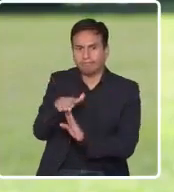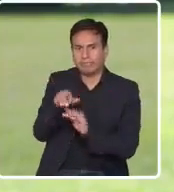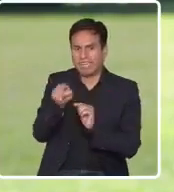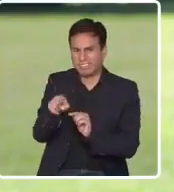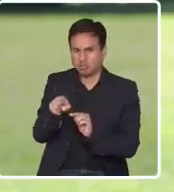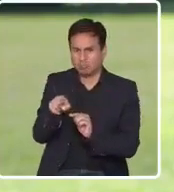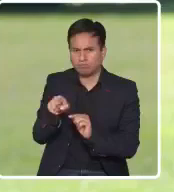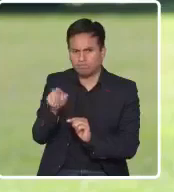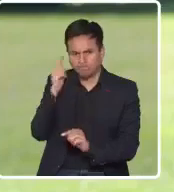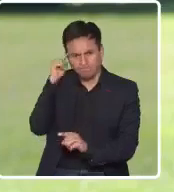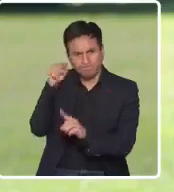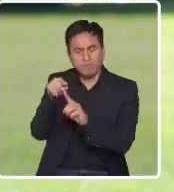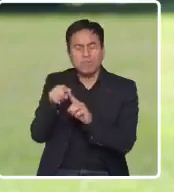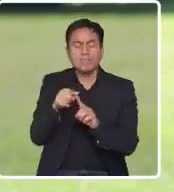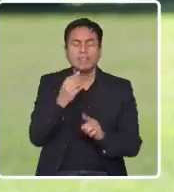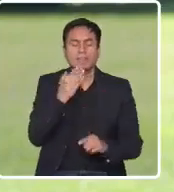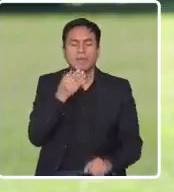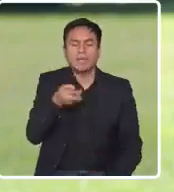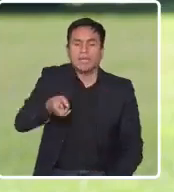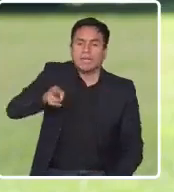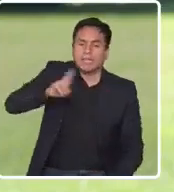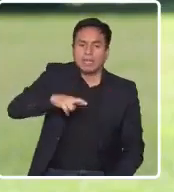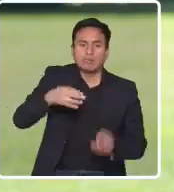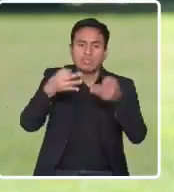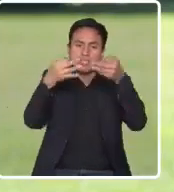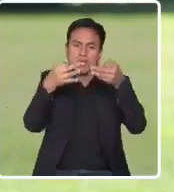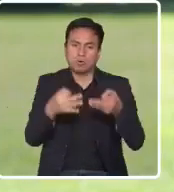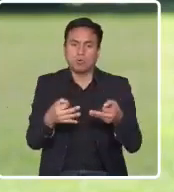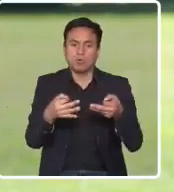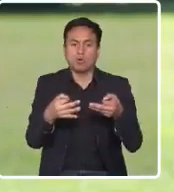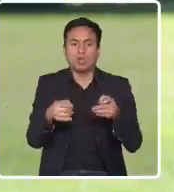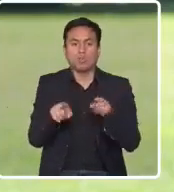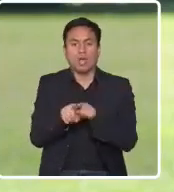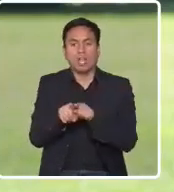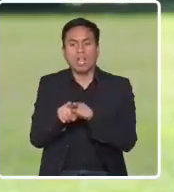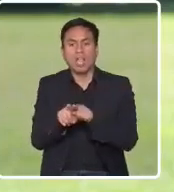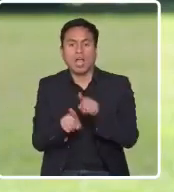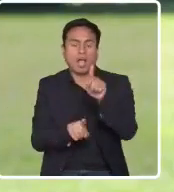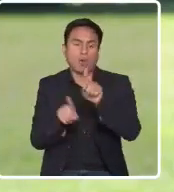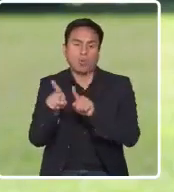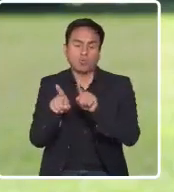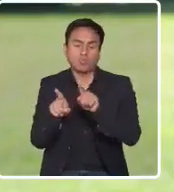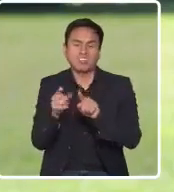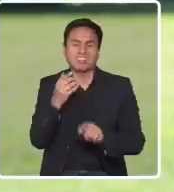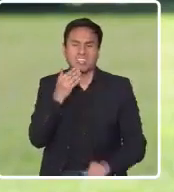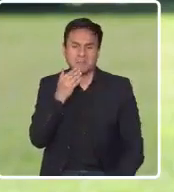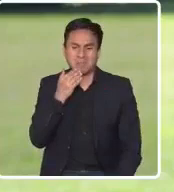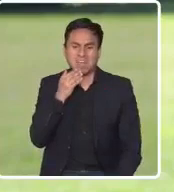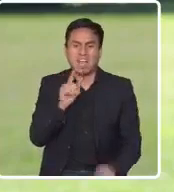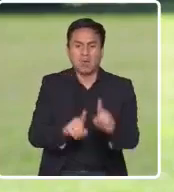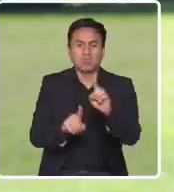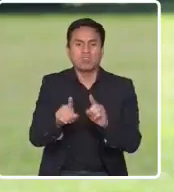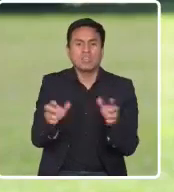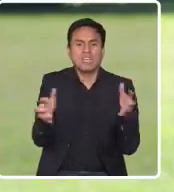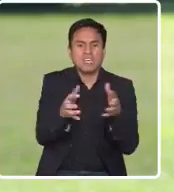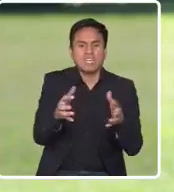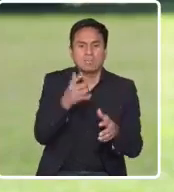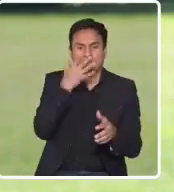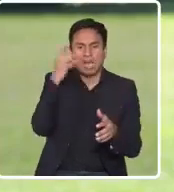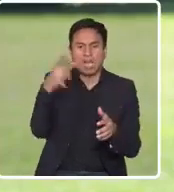Esto, lo reitero, de seguro, de rebote, le llegará también a algunos de los